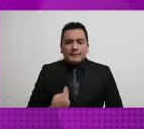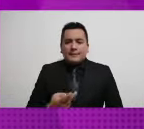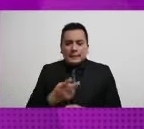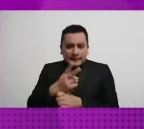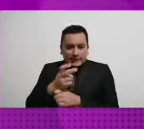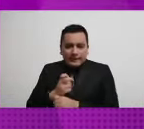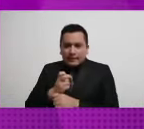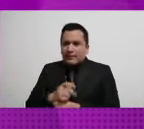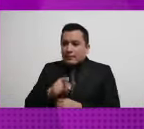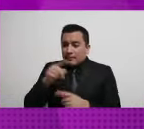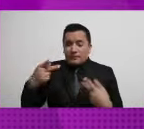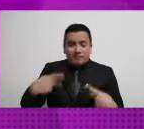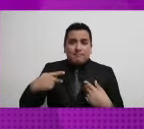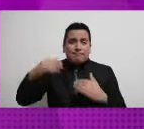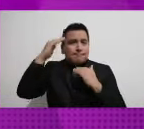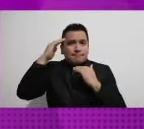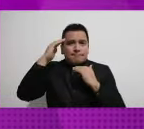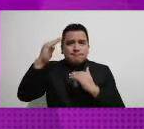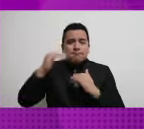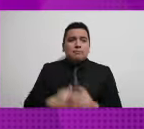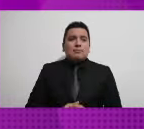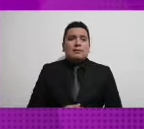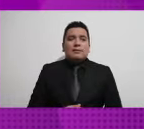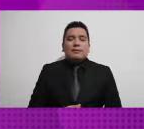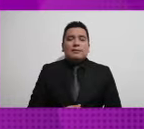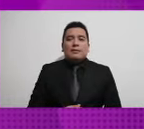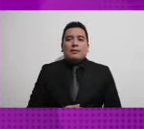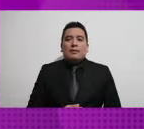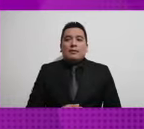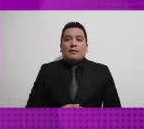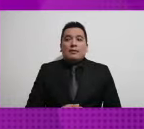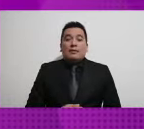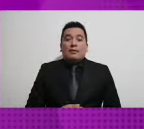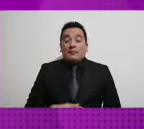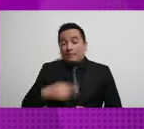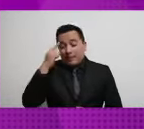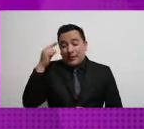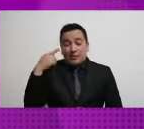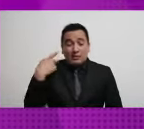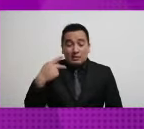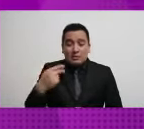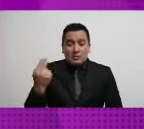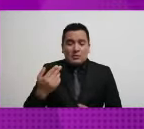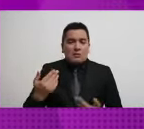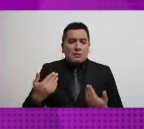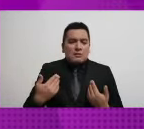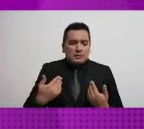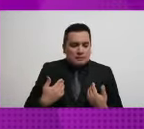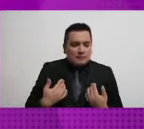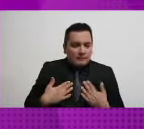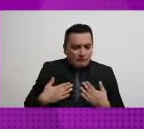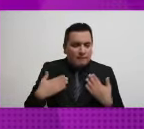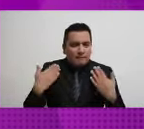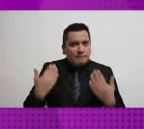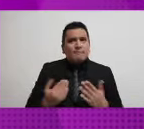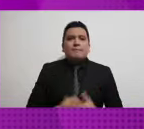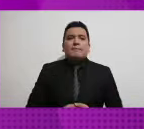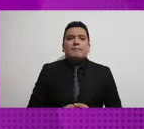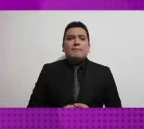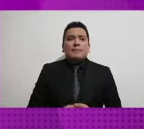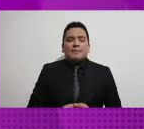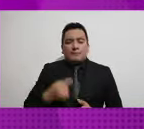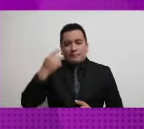invitar a los adultos mayores que tengan suficiente confianza que al realizar su ejercicio democrático